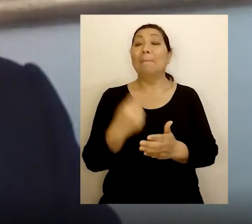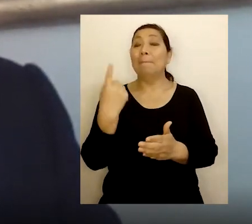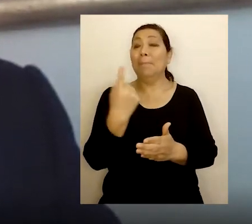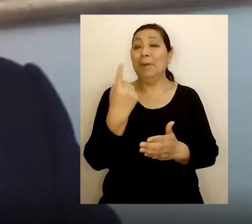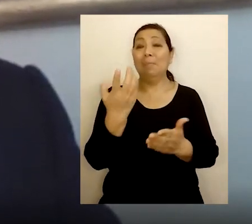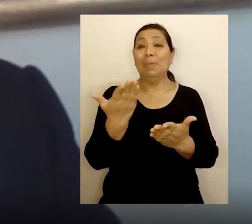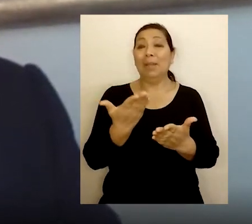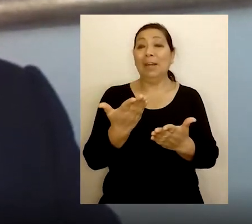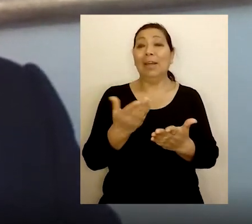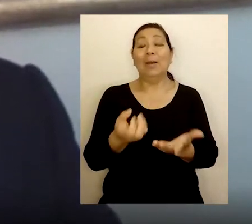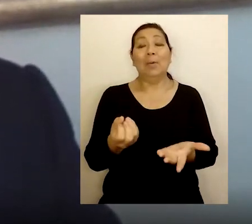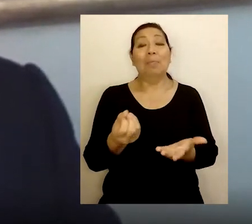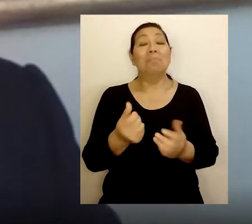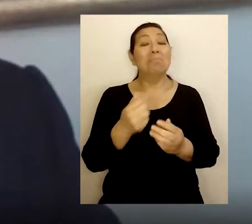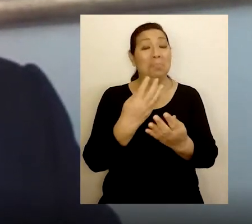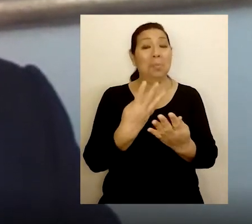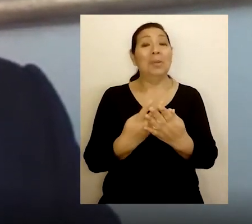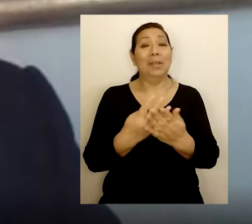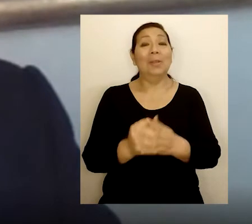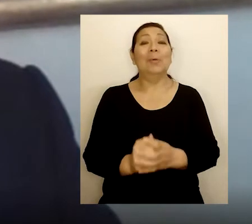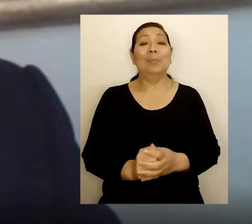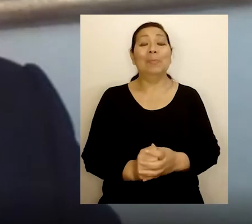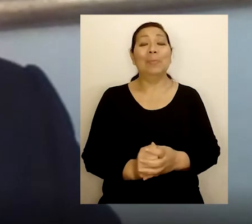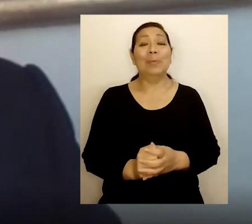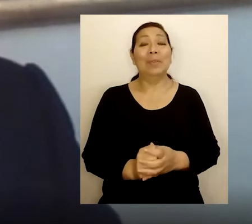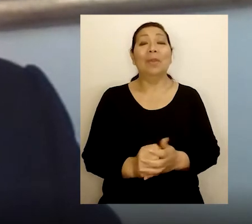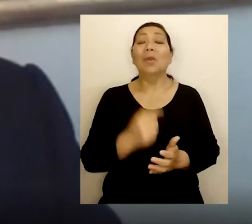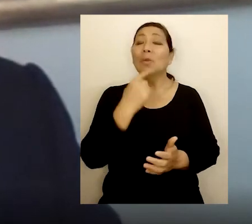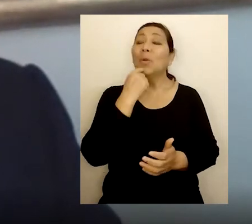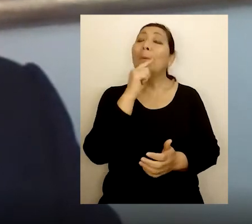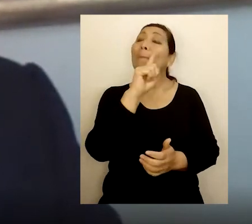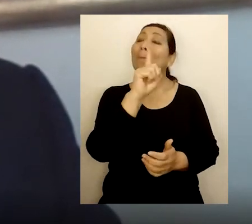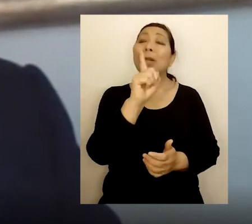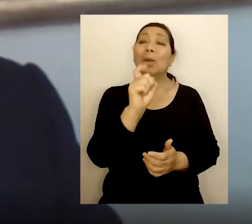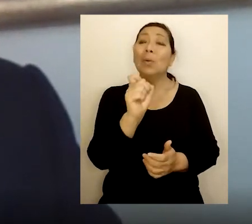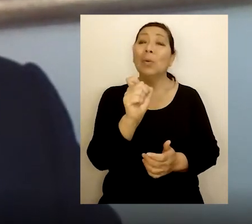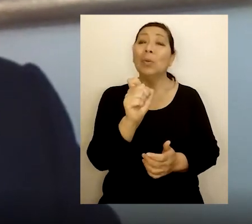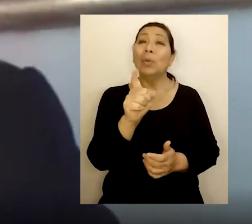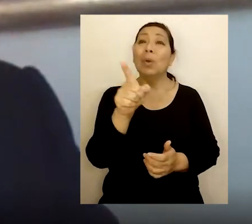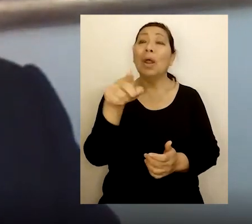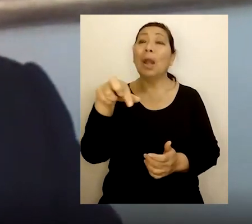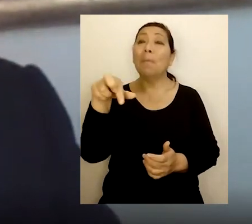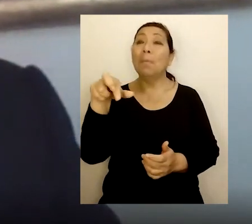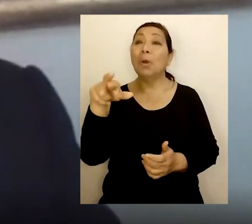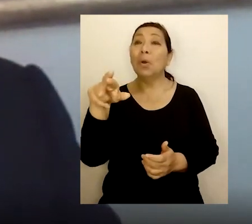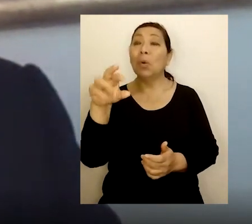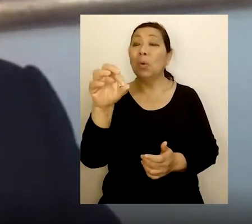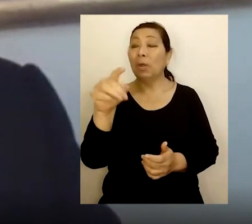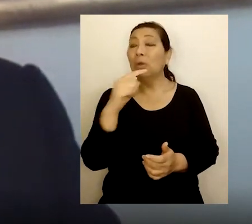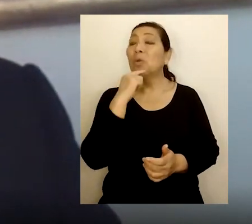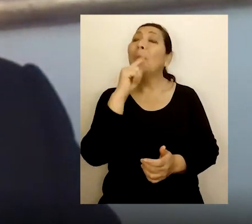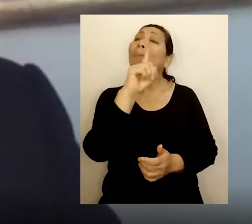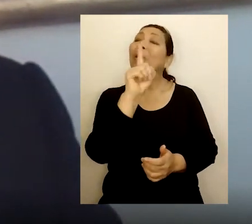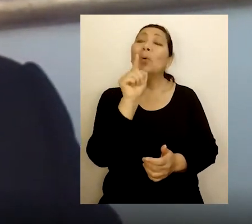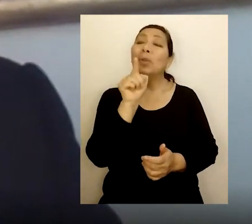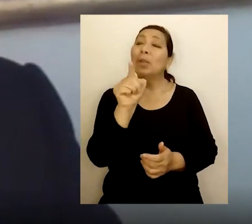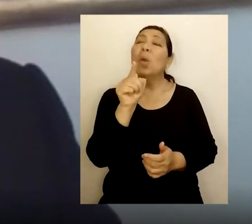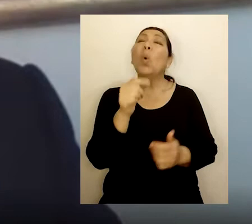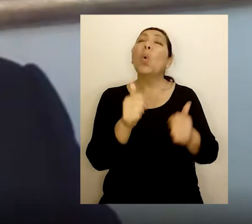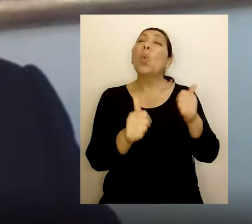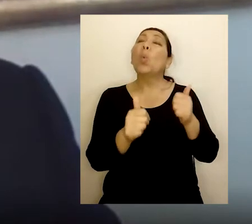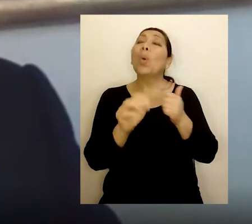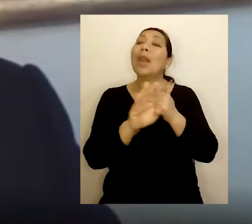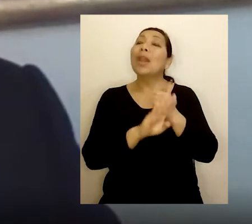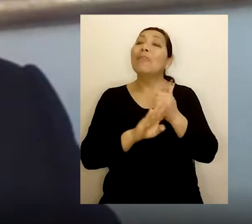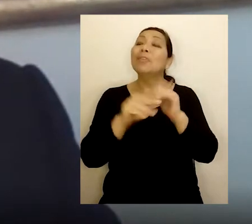primera instancia desestimó la prisión preventiva. Yo le consulto al señor procurador o le formulo esta pregunta. ¿Cuál es